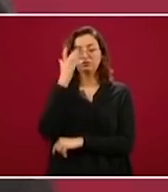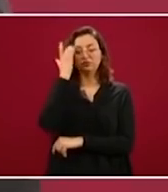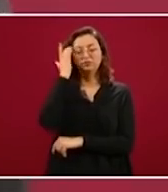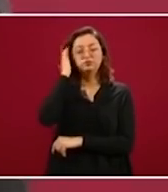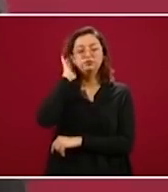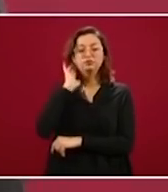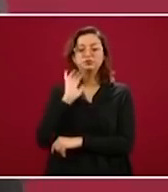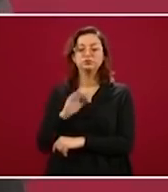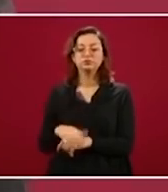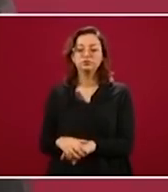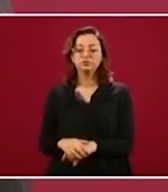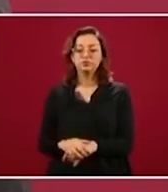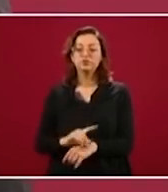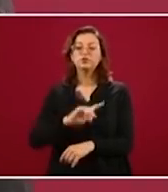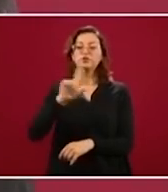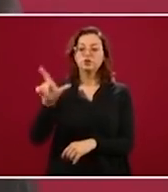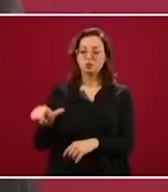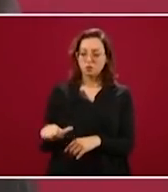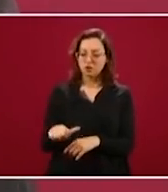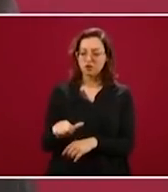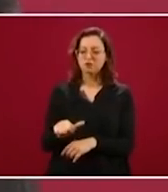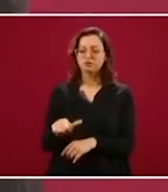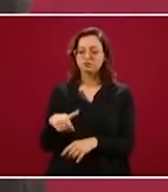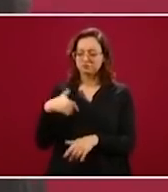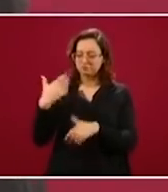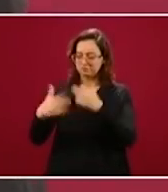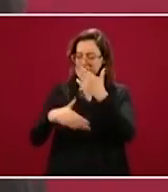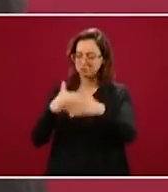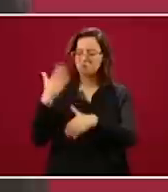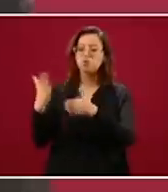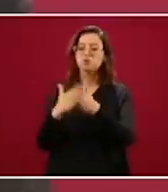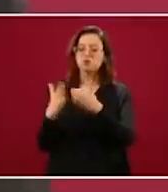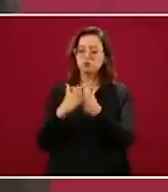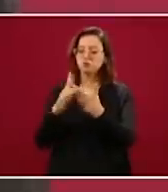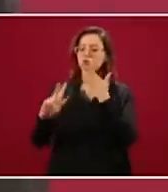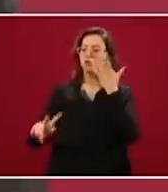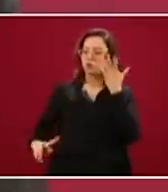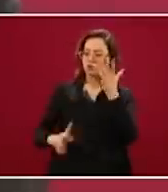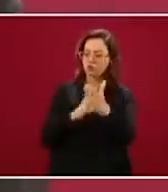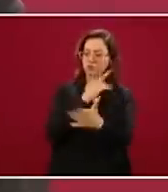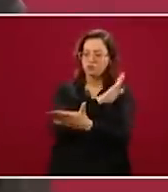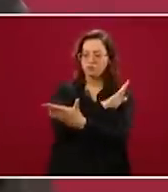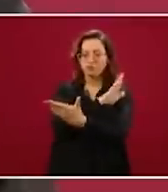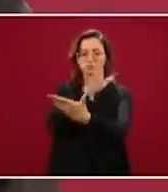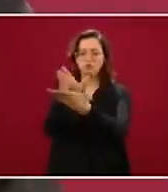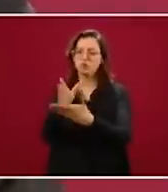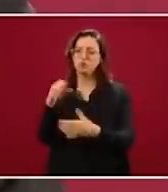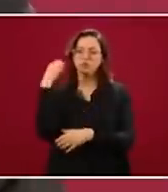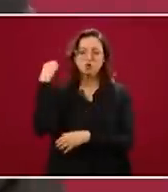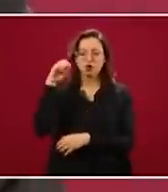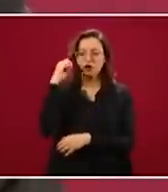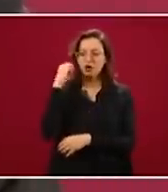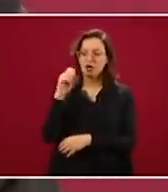ya va a haber tiempo para visitarlos en todos los pueblos.